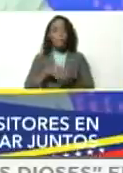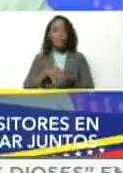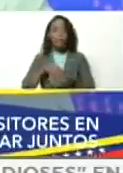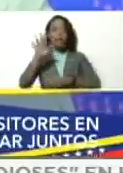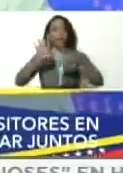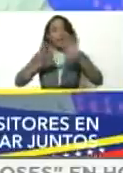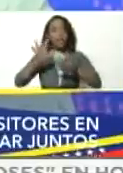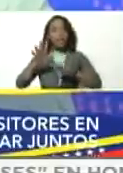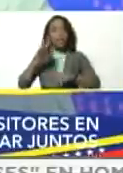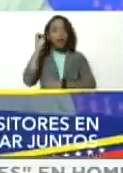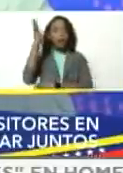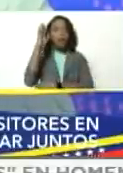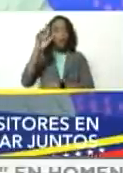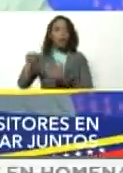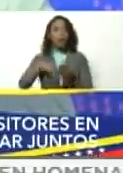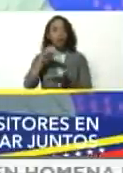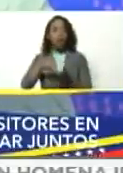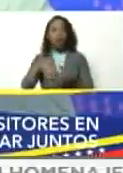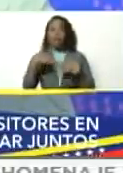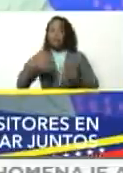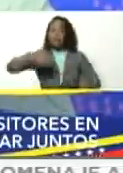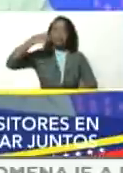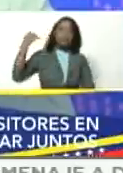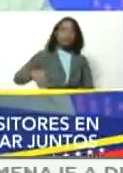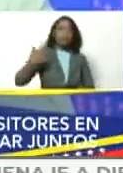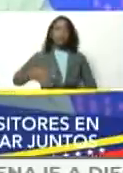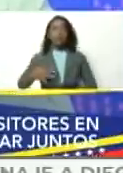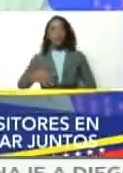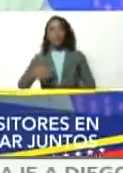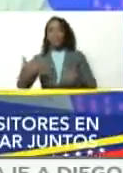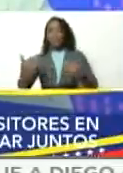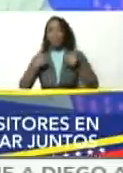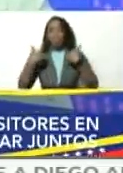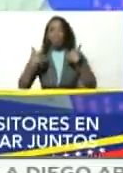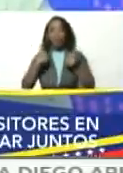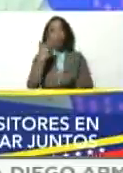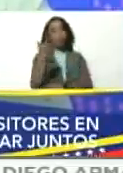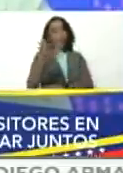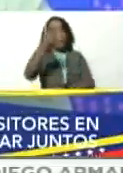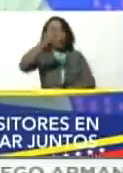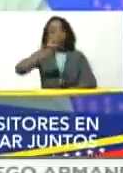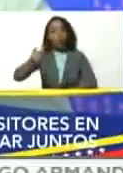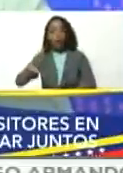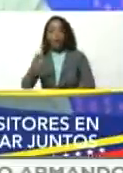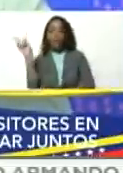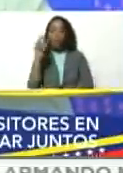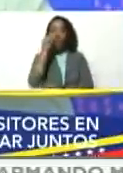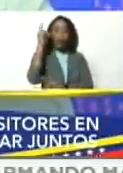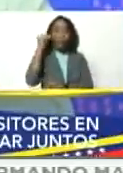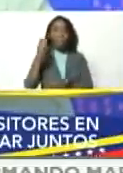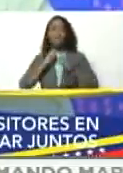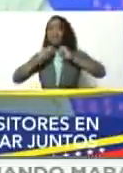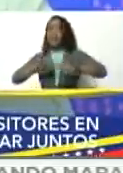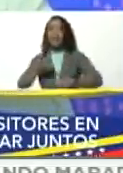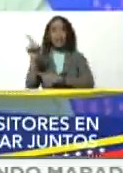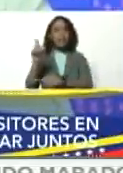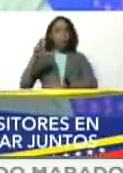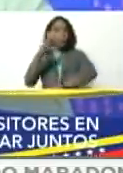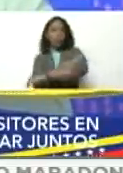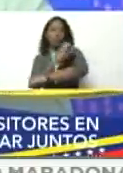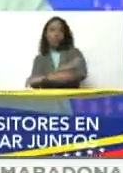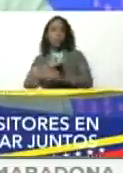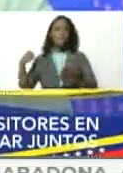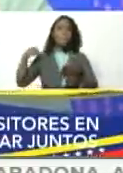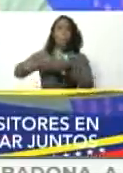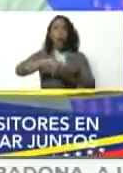Asamblea Nacional. ¡Qué caro le costó a usted, compatriota, a los venezolanos y venezolanos, perder con esa oposición